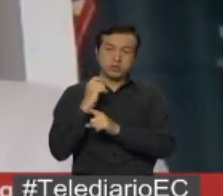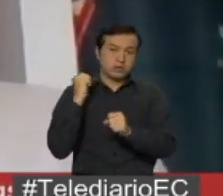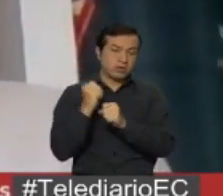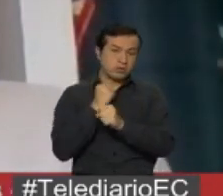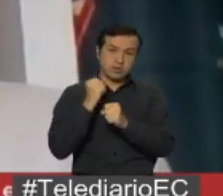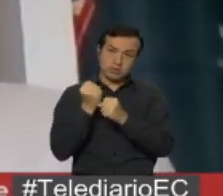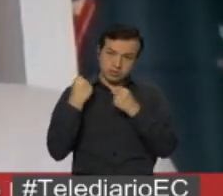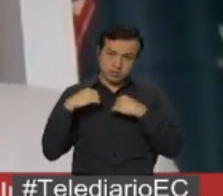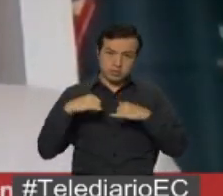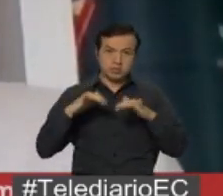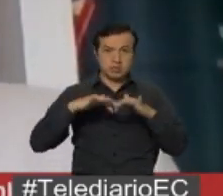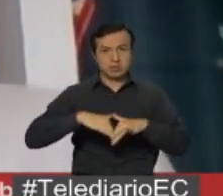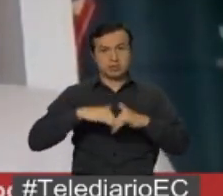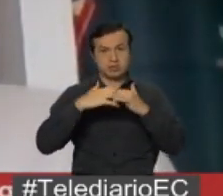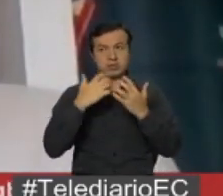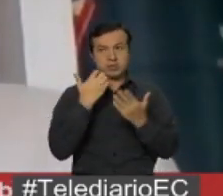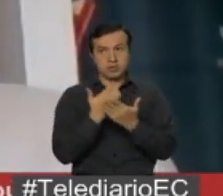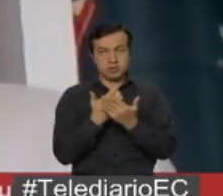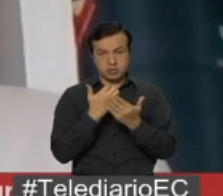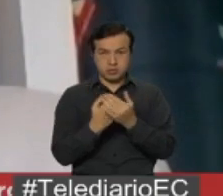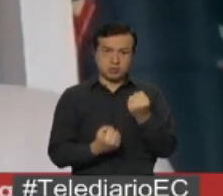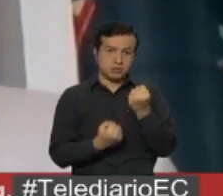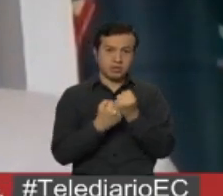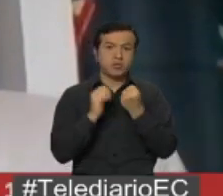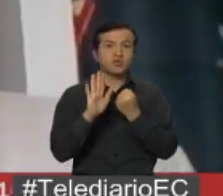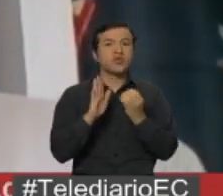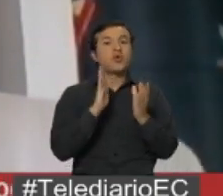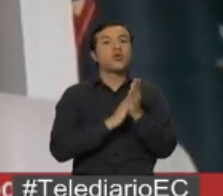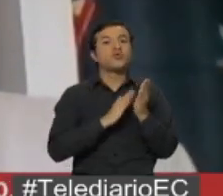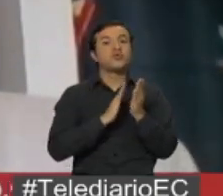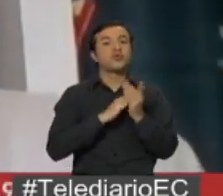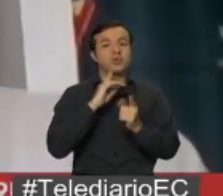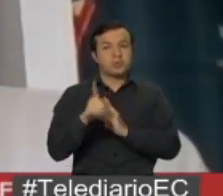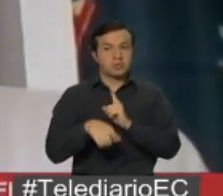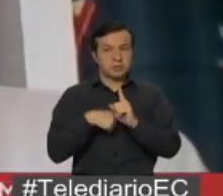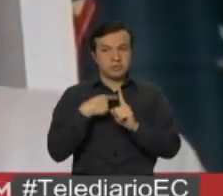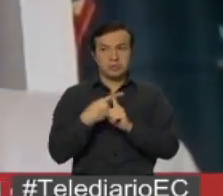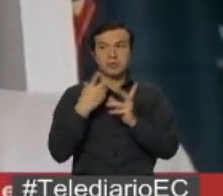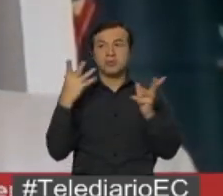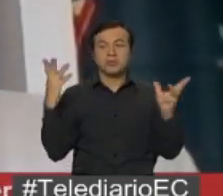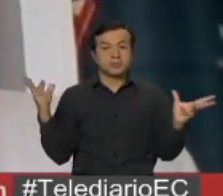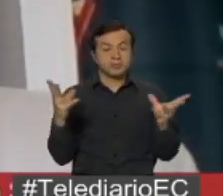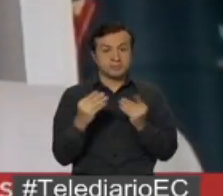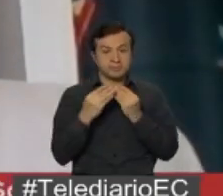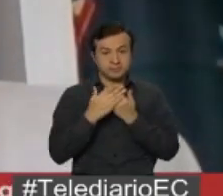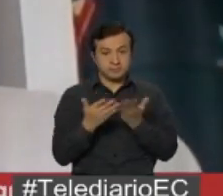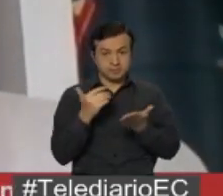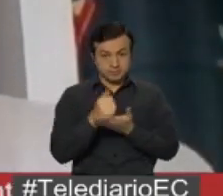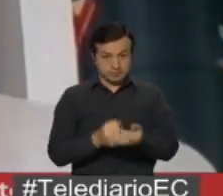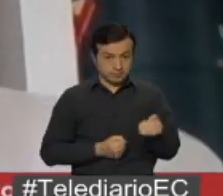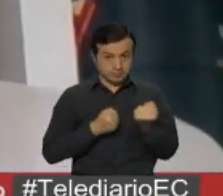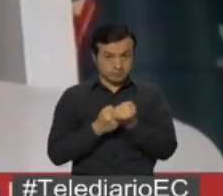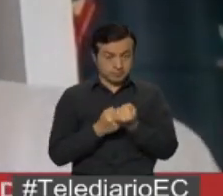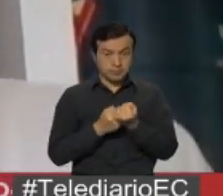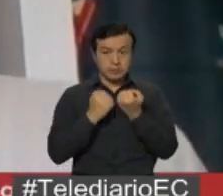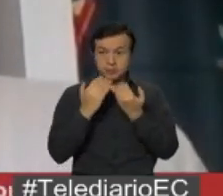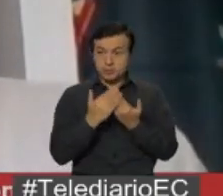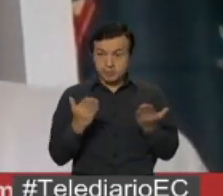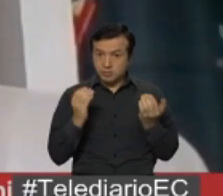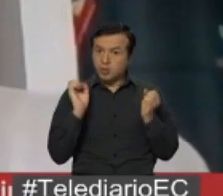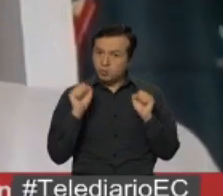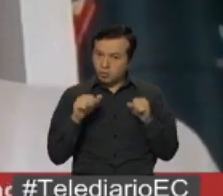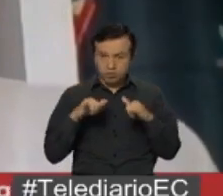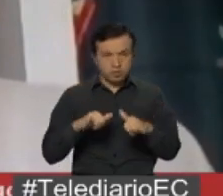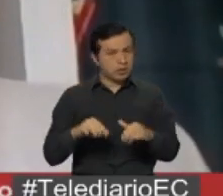trabajando por reactivar la economía apoyar a sus socios y generar un círculo y que todos podamos salir